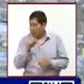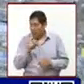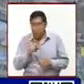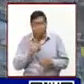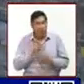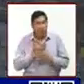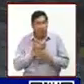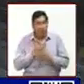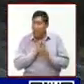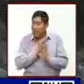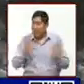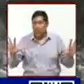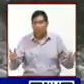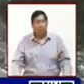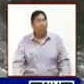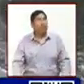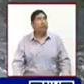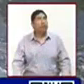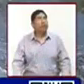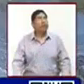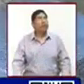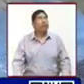dejan compartir nada.